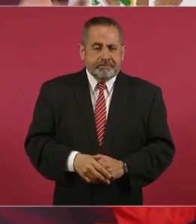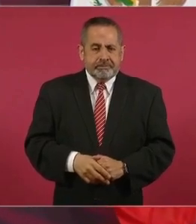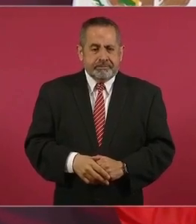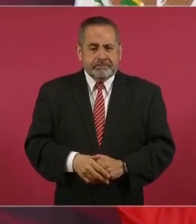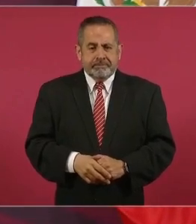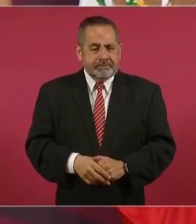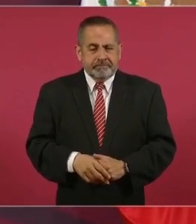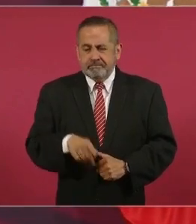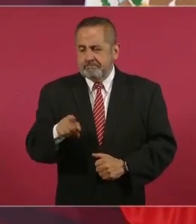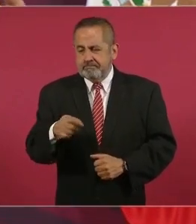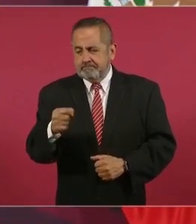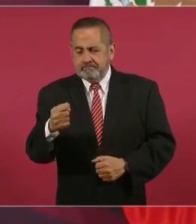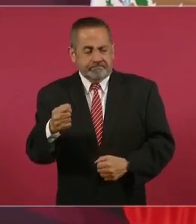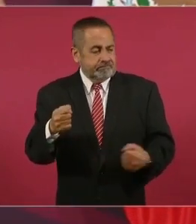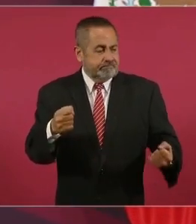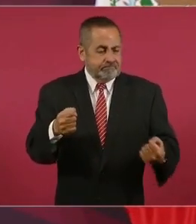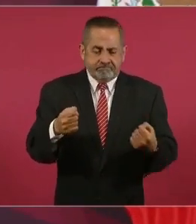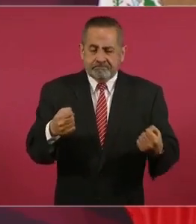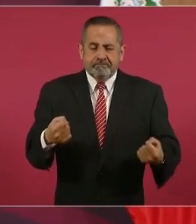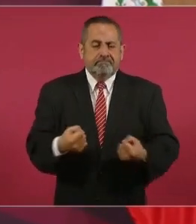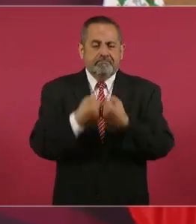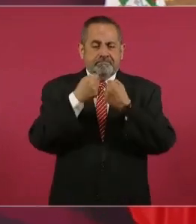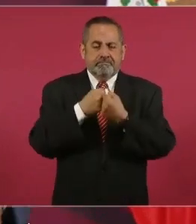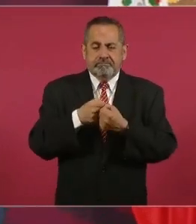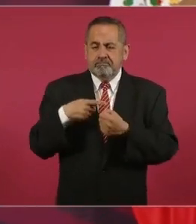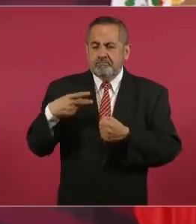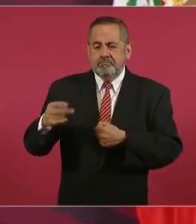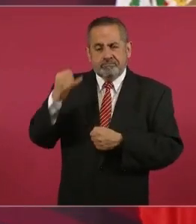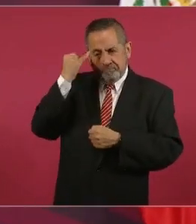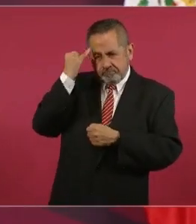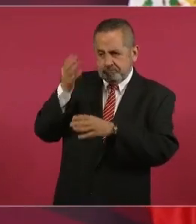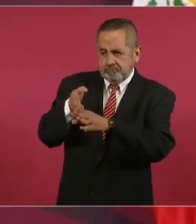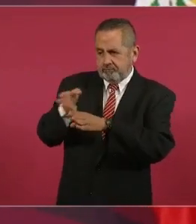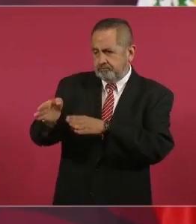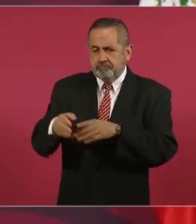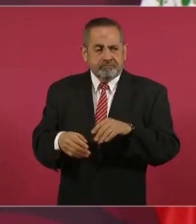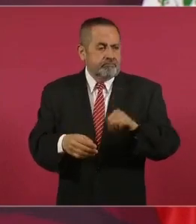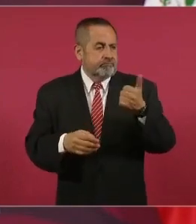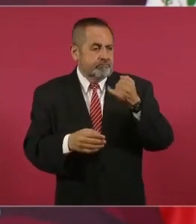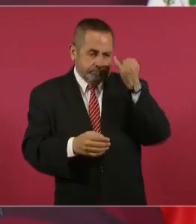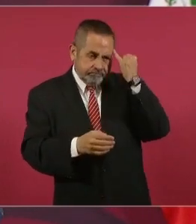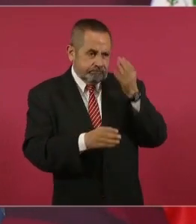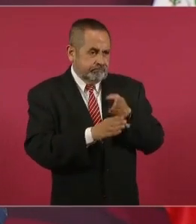Es el enfrentamiento de dos posturas,